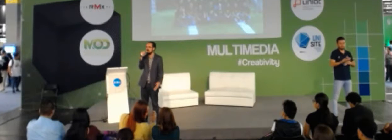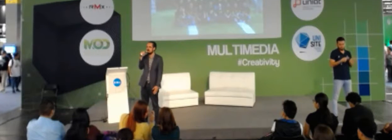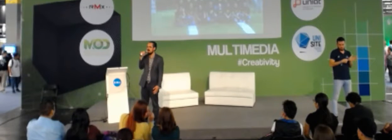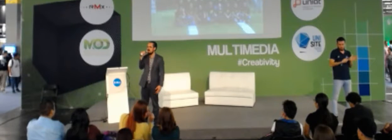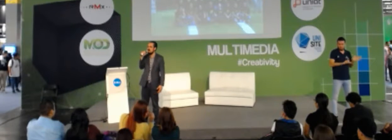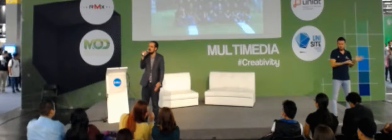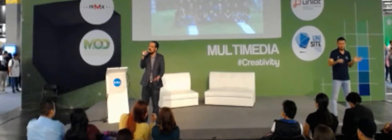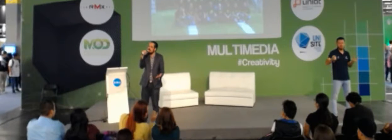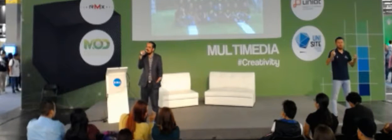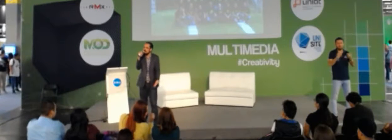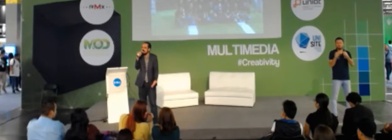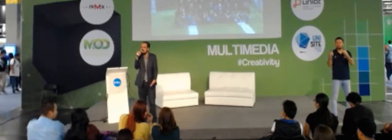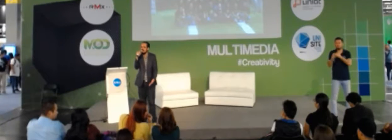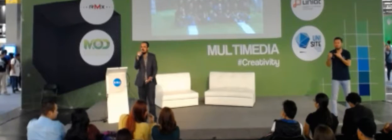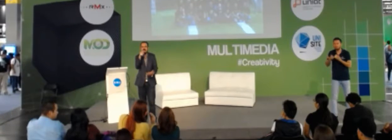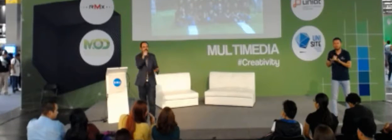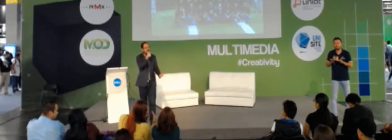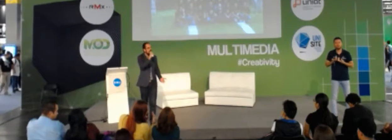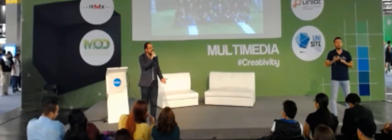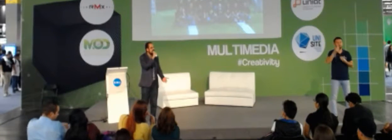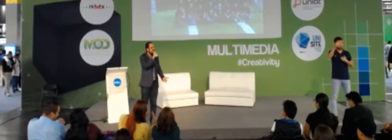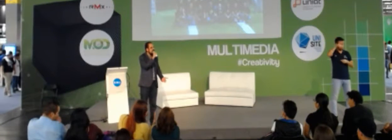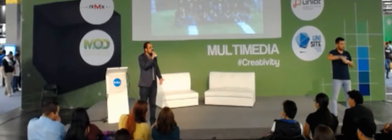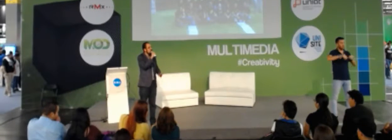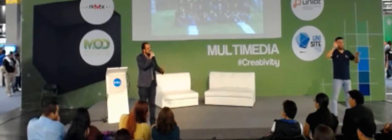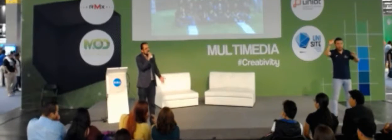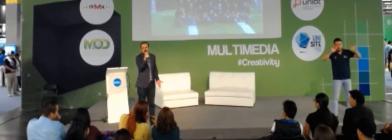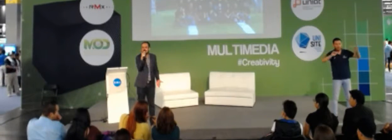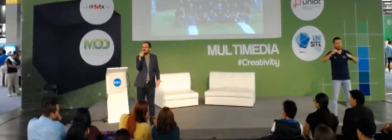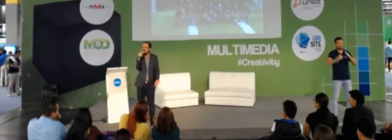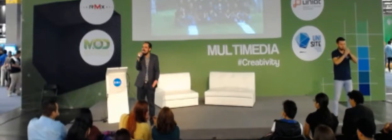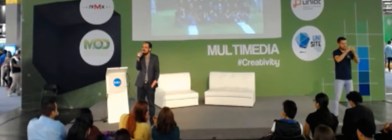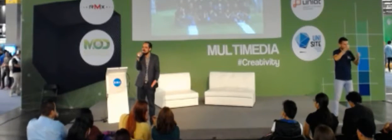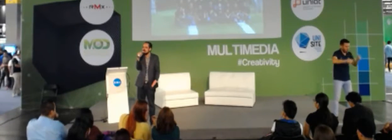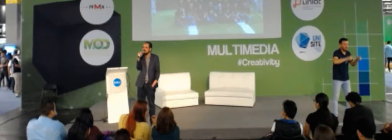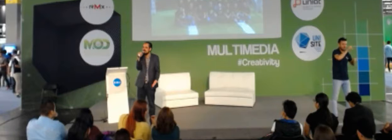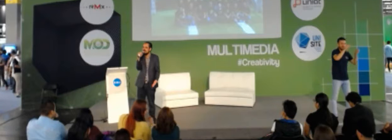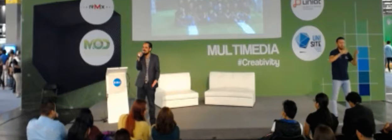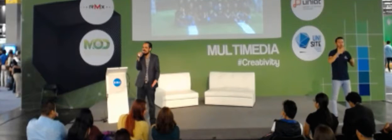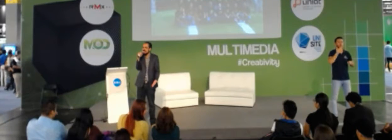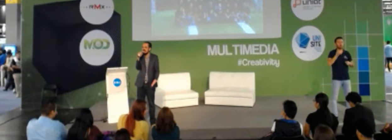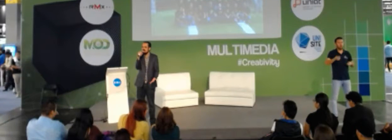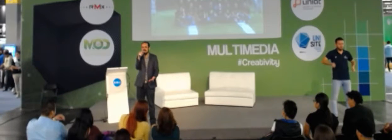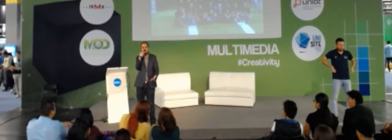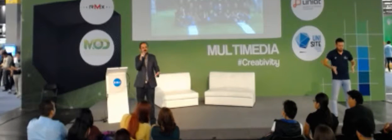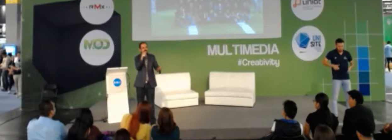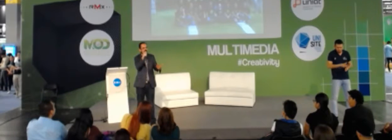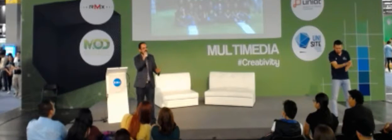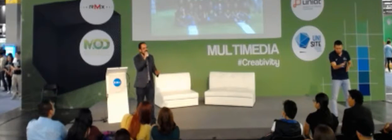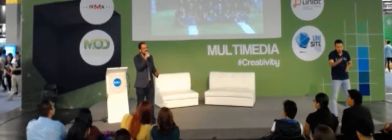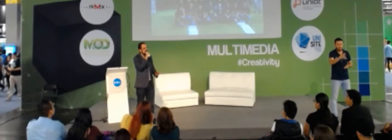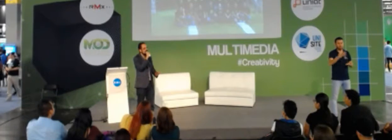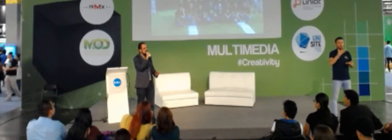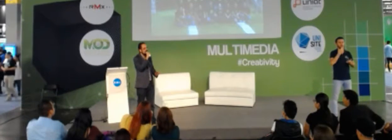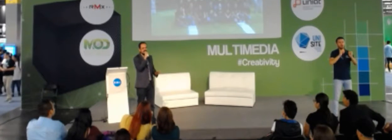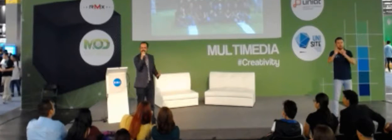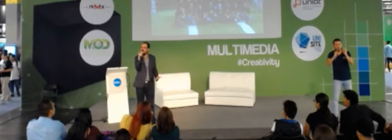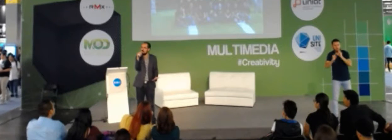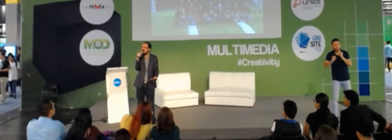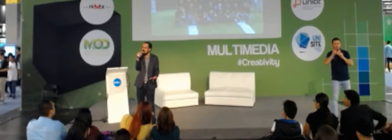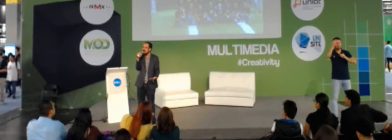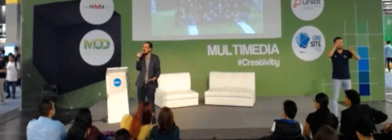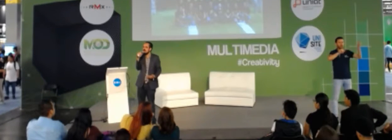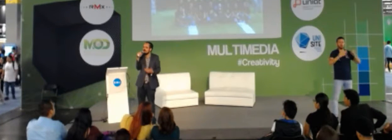inclusivos, pero no hay intérpretes, no hay rampas, no hay maestros capacitados. ¿Y qué pasa cuando tenemos algún chico